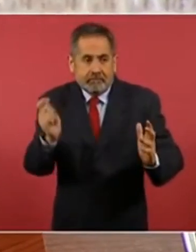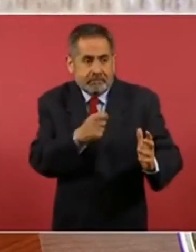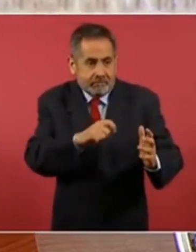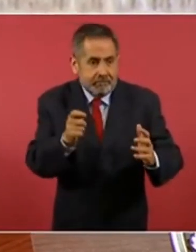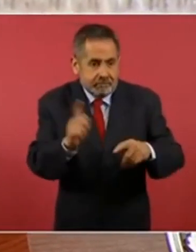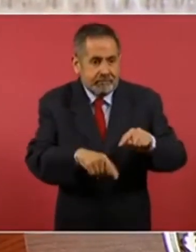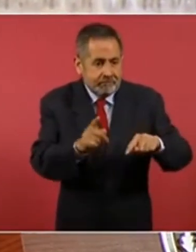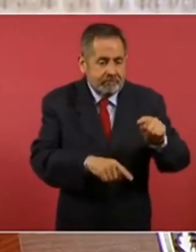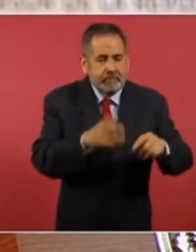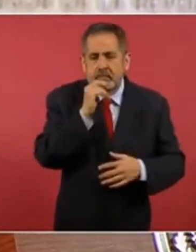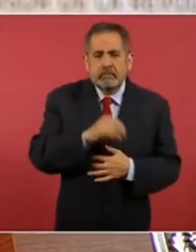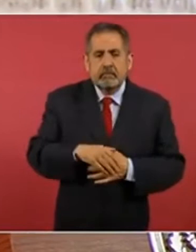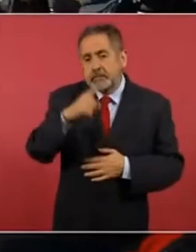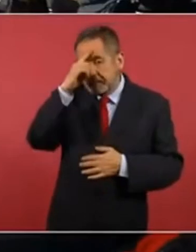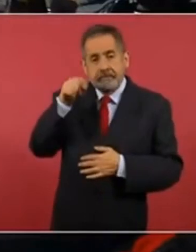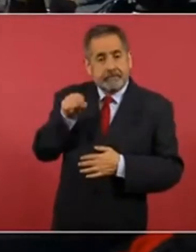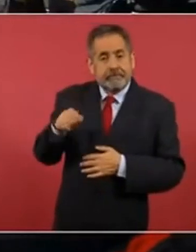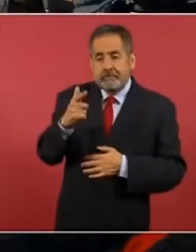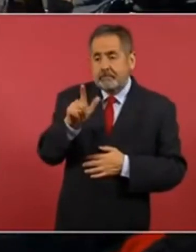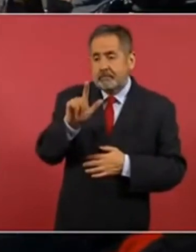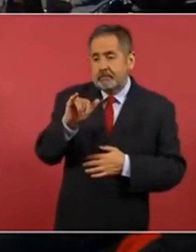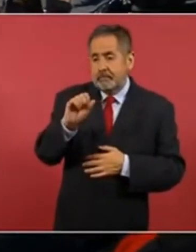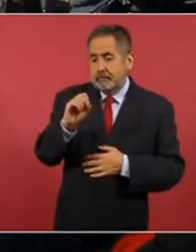Entonces, con el agroquímico